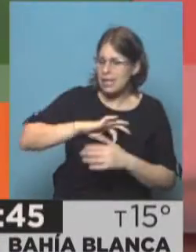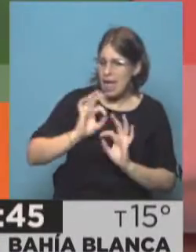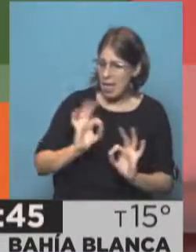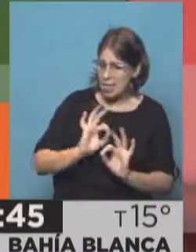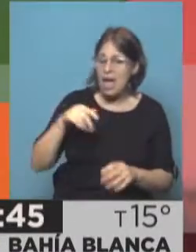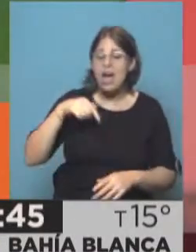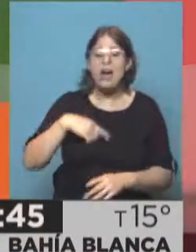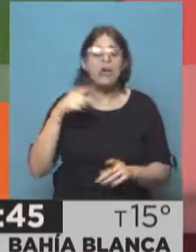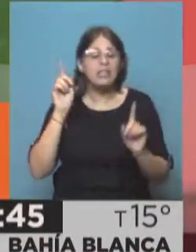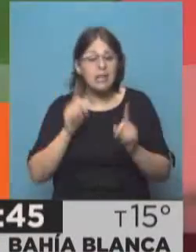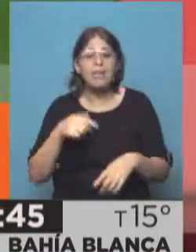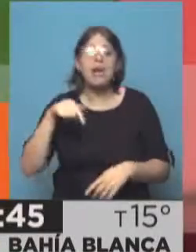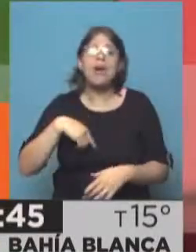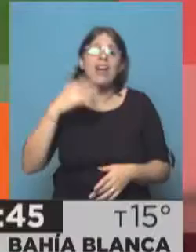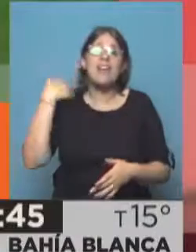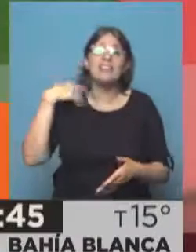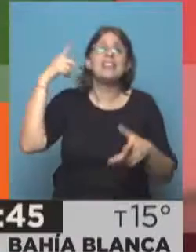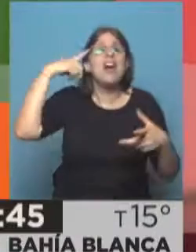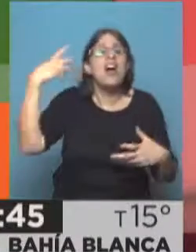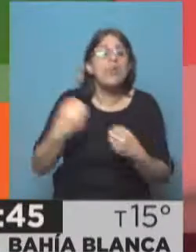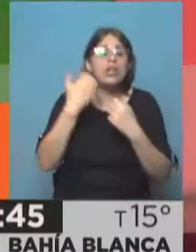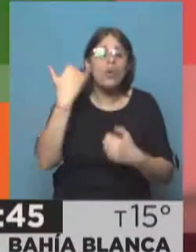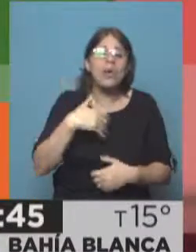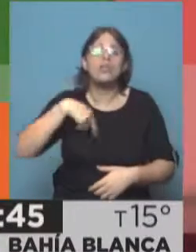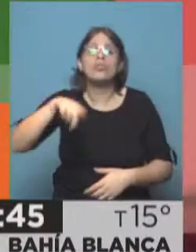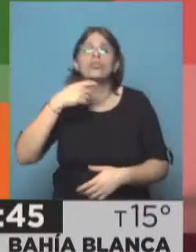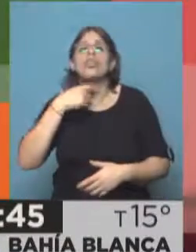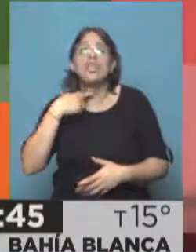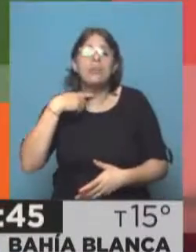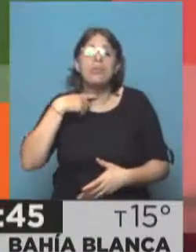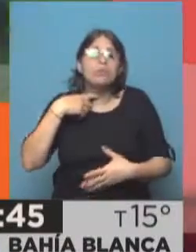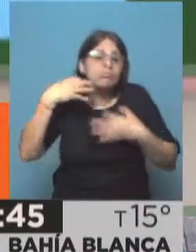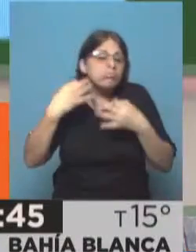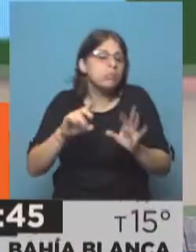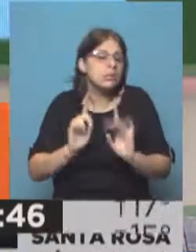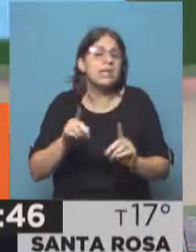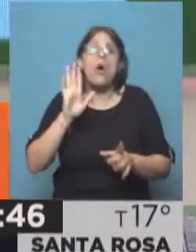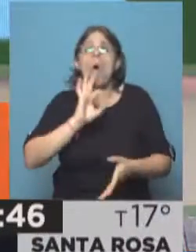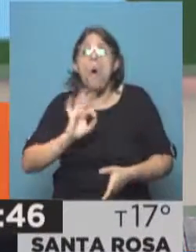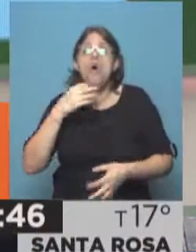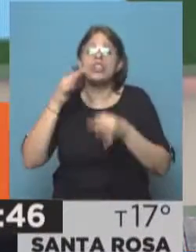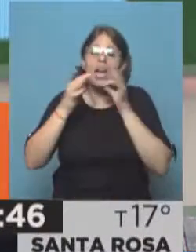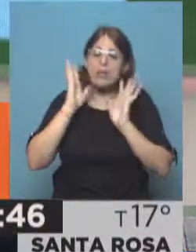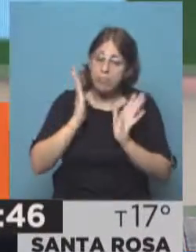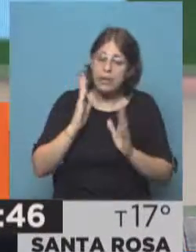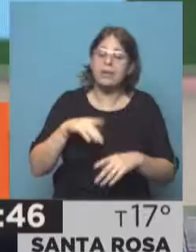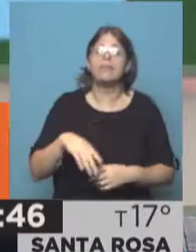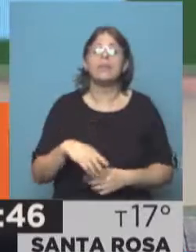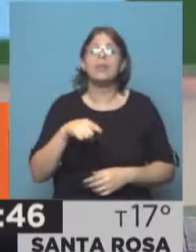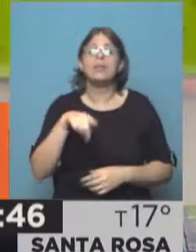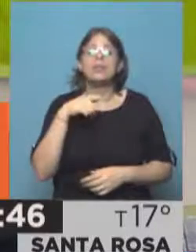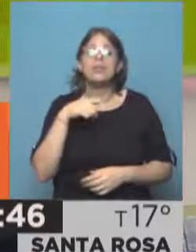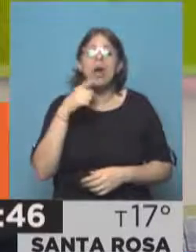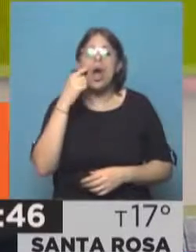palabra, nosotros lo único que pedimos es que se cumpla o poder tener la posibilidad de tener un diálogo. Ahora, cuando Armando Pérez pide un sacrificio con respecto, yo sé que